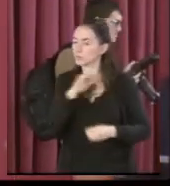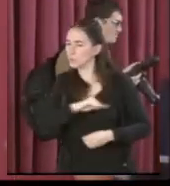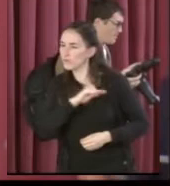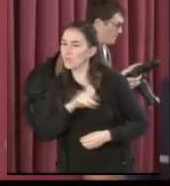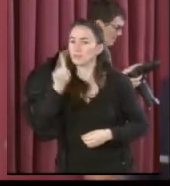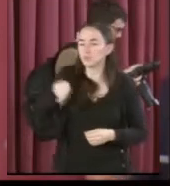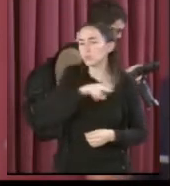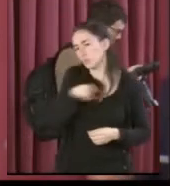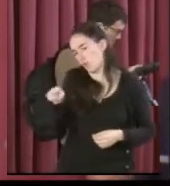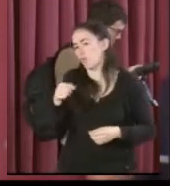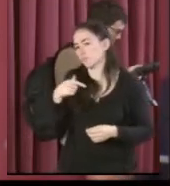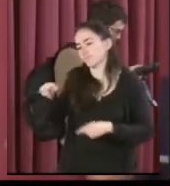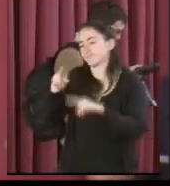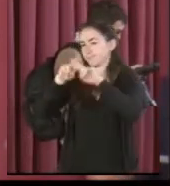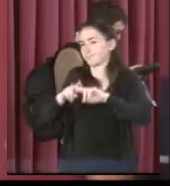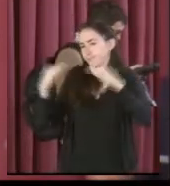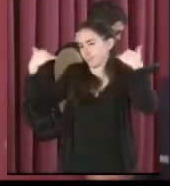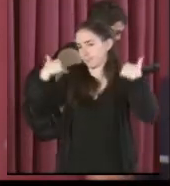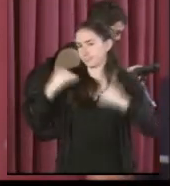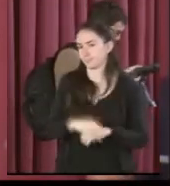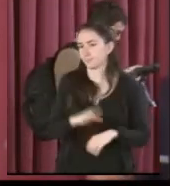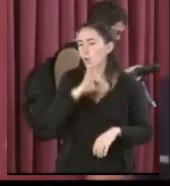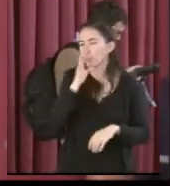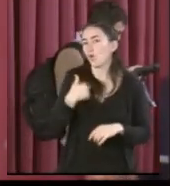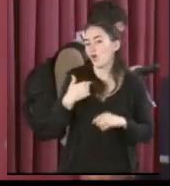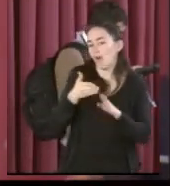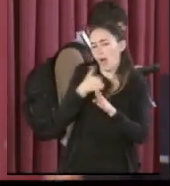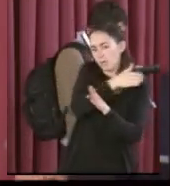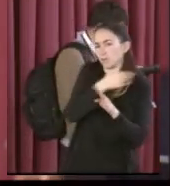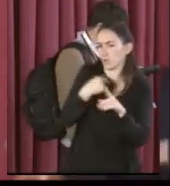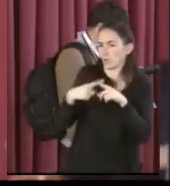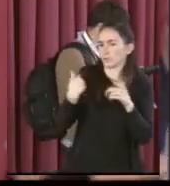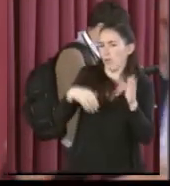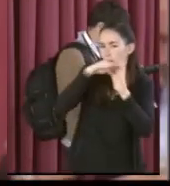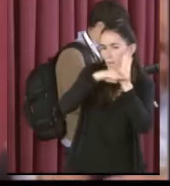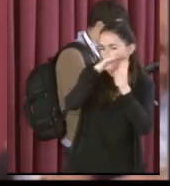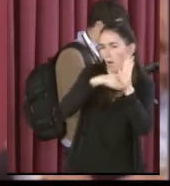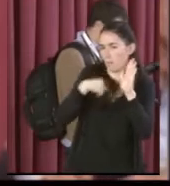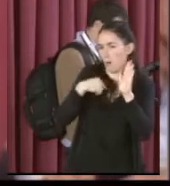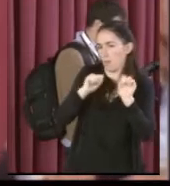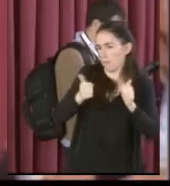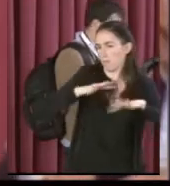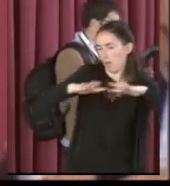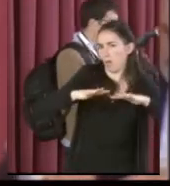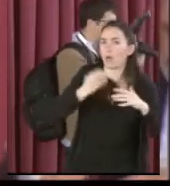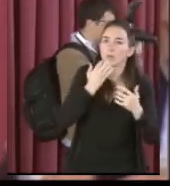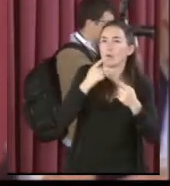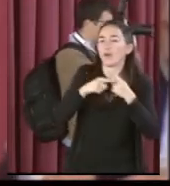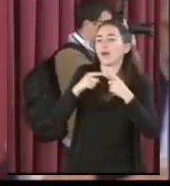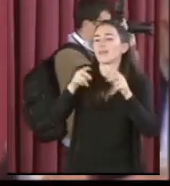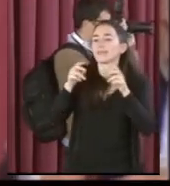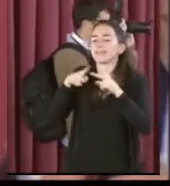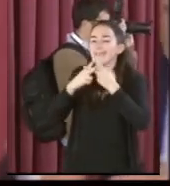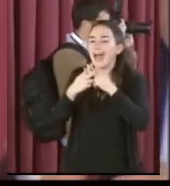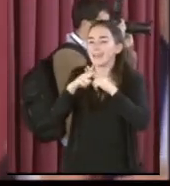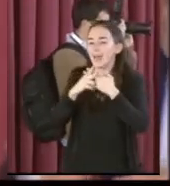Me gustaría también hacer mención expresa a programas que ya estamos llevando a cabo, como el taller dirigido a familias en proceso de separación